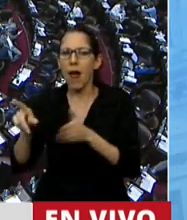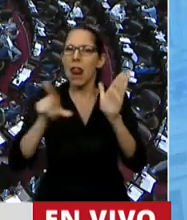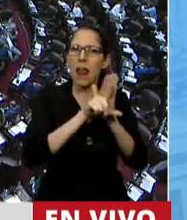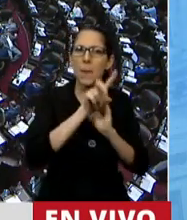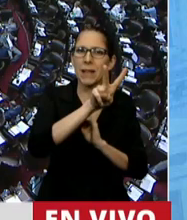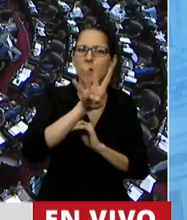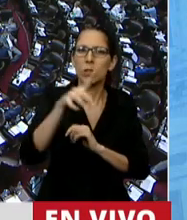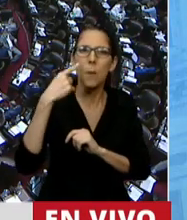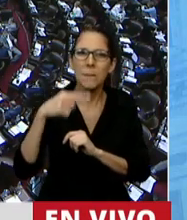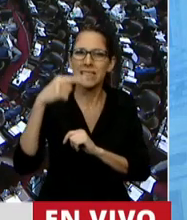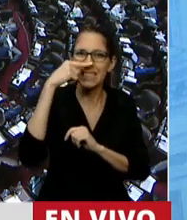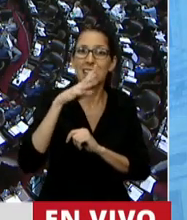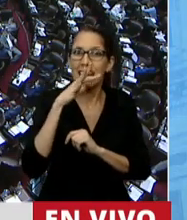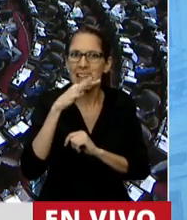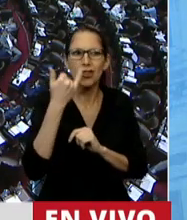24.714.